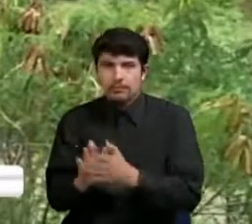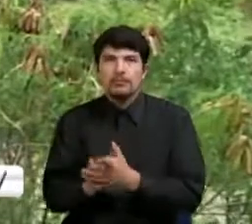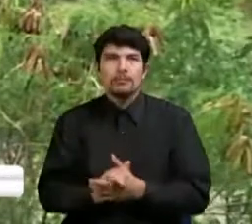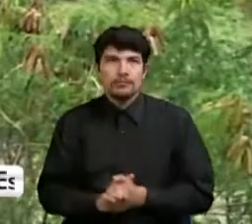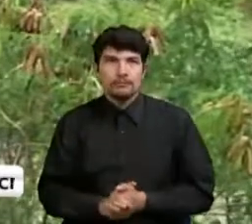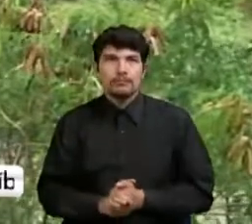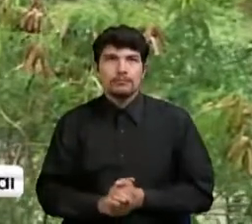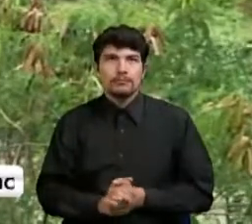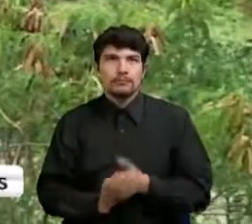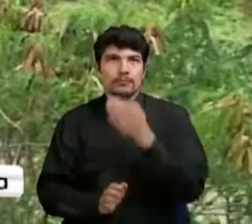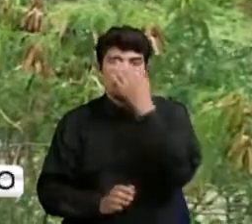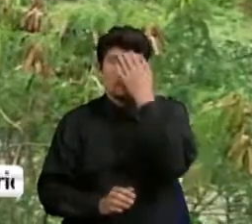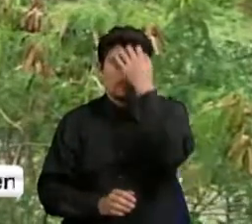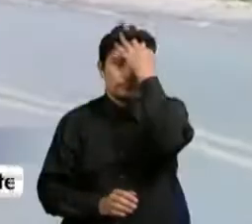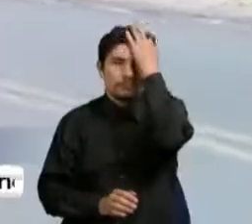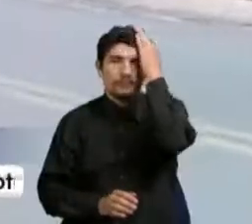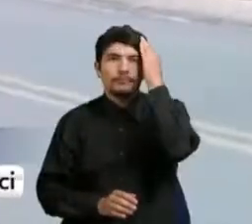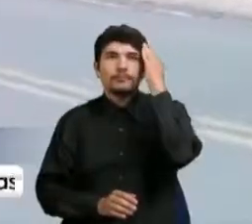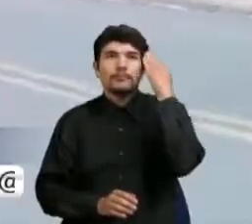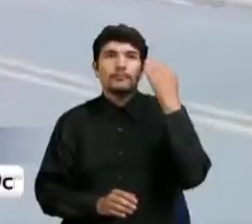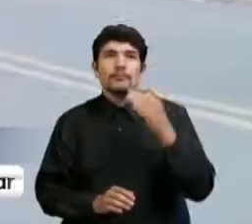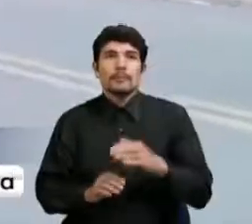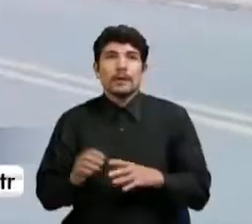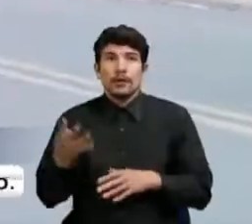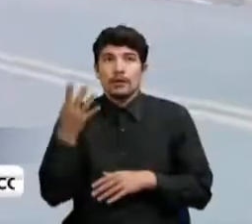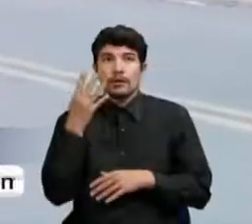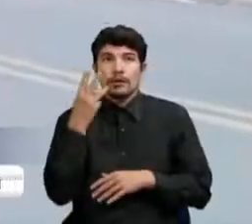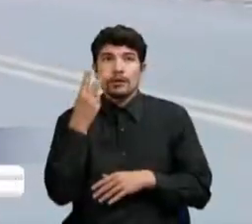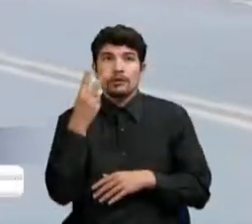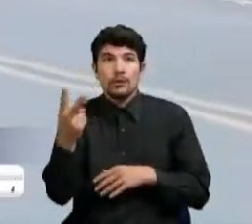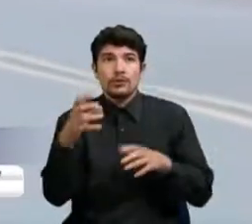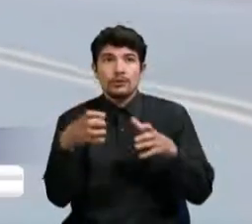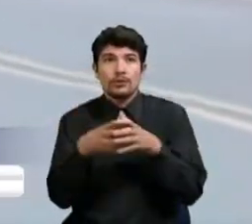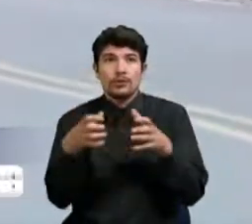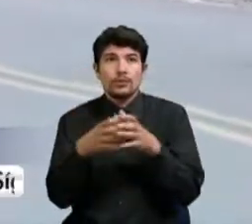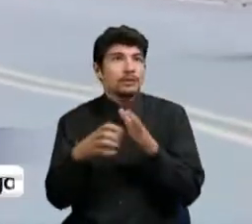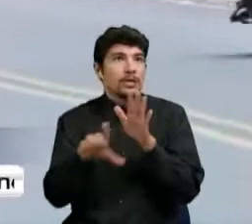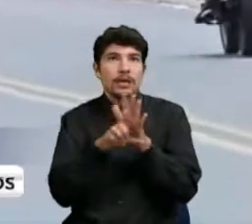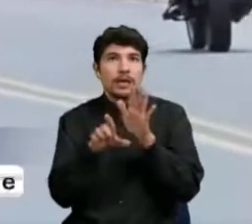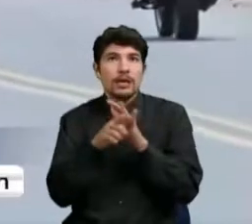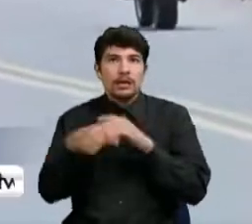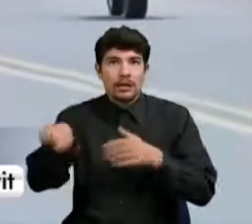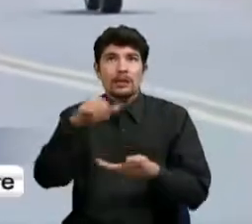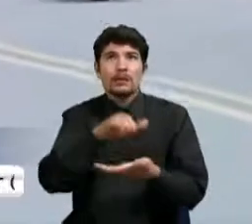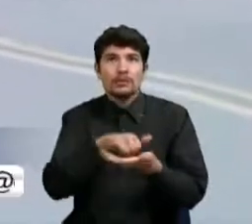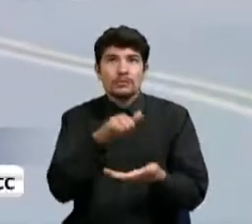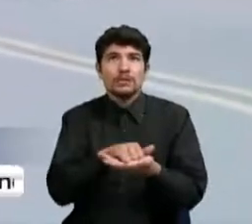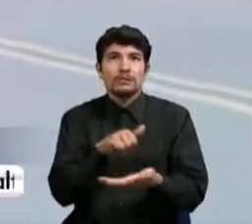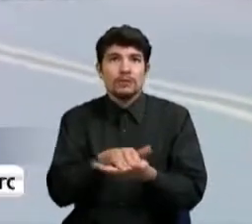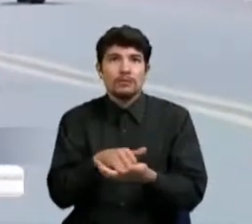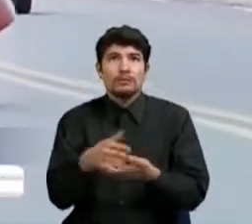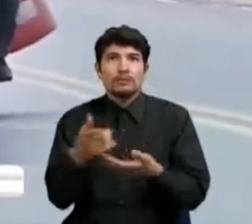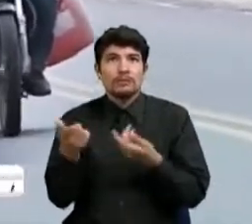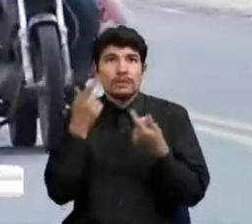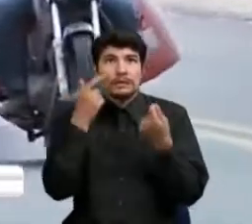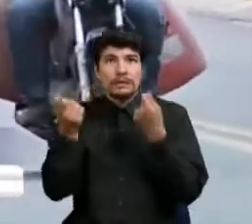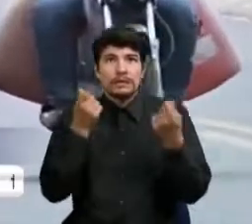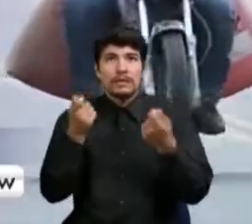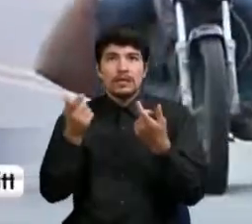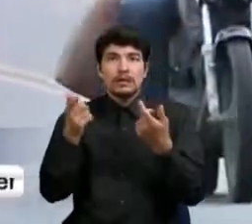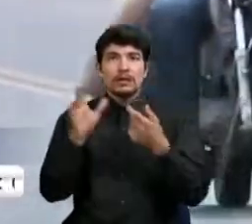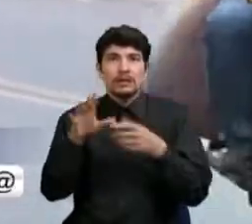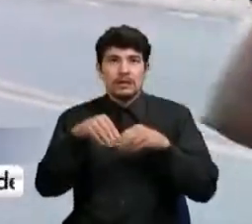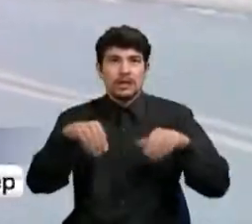Hospital Universitario de Cúcuta. Estos dos grupos ilegales serían los mismos que se han venido enfrentando en esta zona disputándose el control territorial para